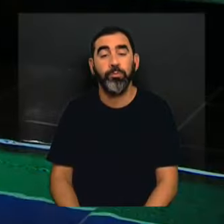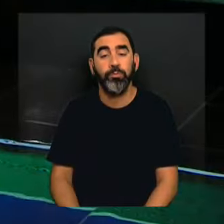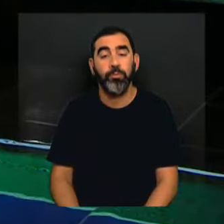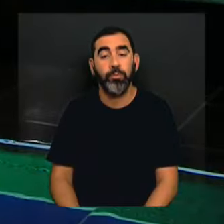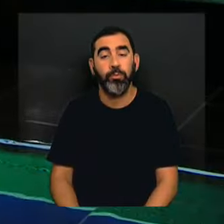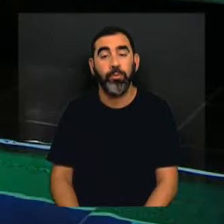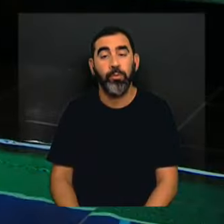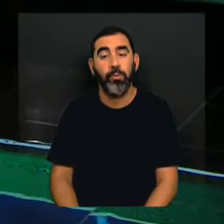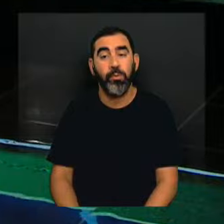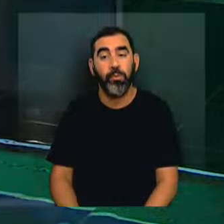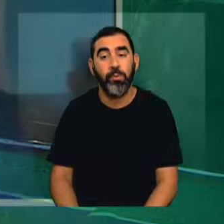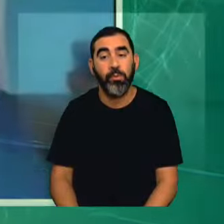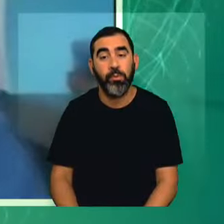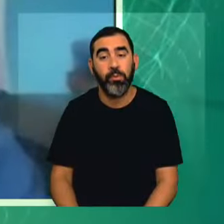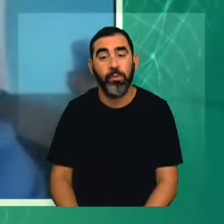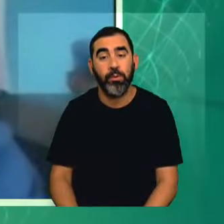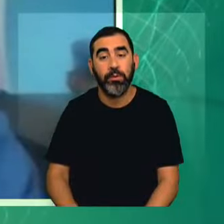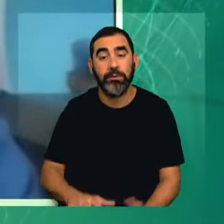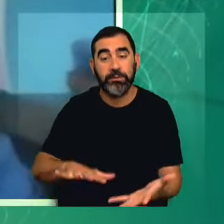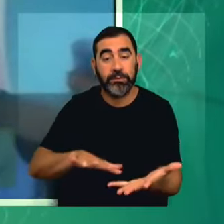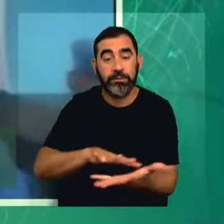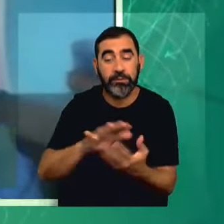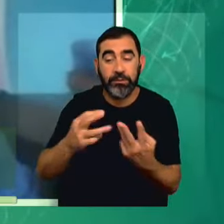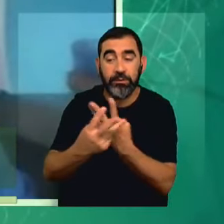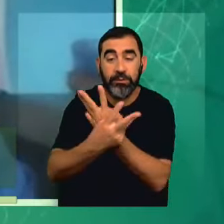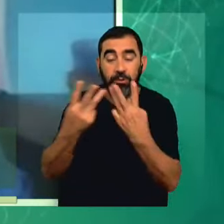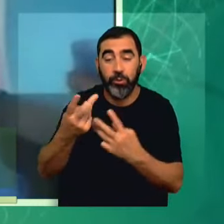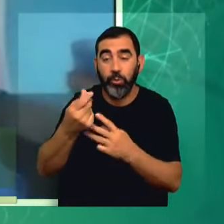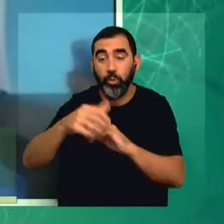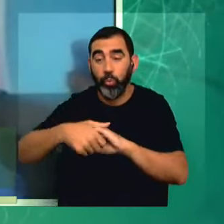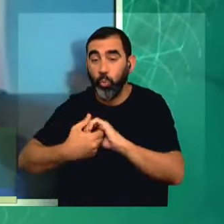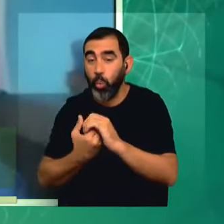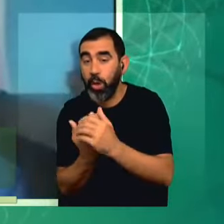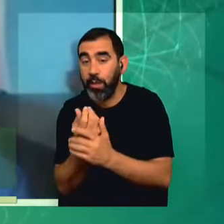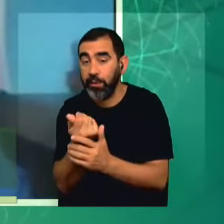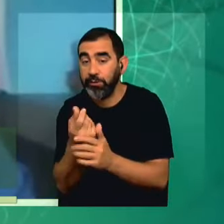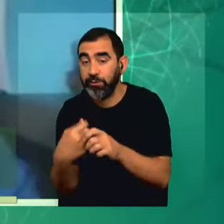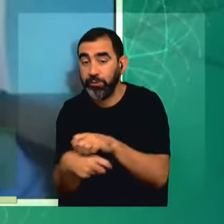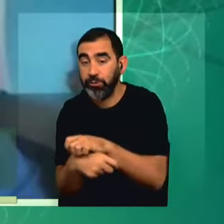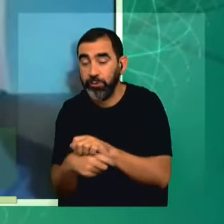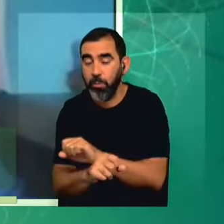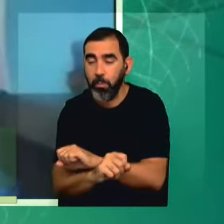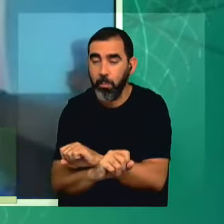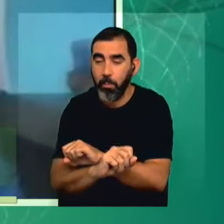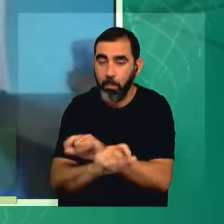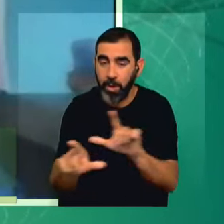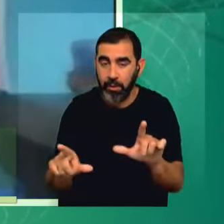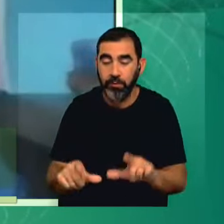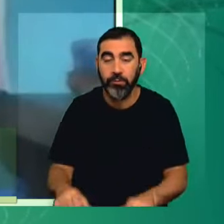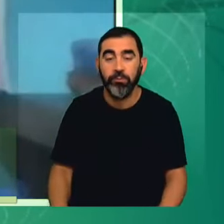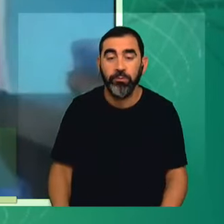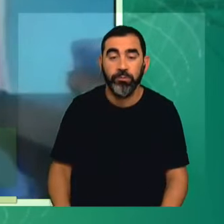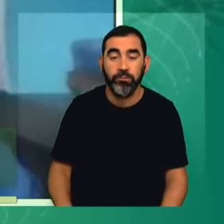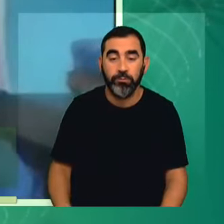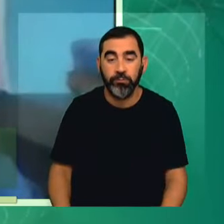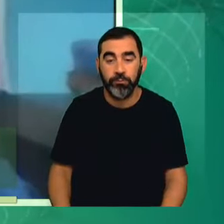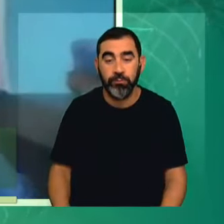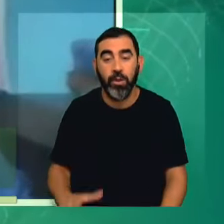activos situación de laado activos en general eh Está mal está preocupante y creo que ha tenido un